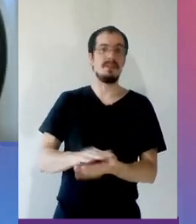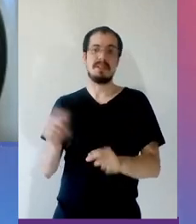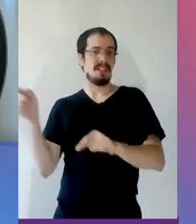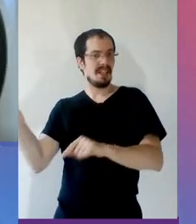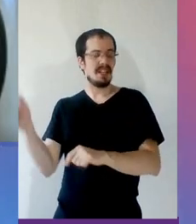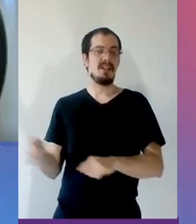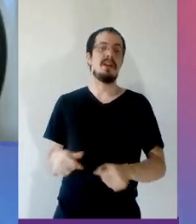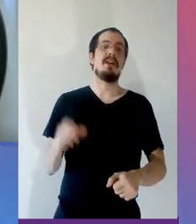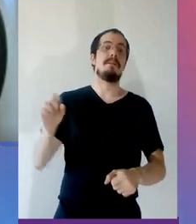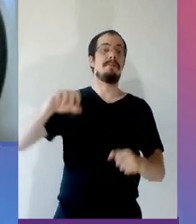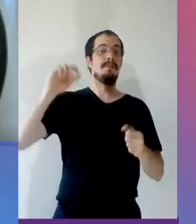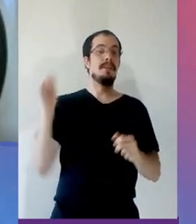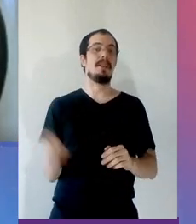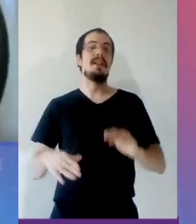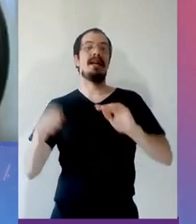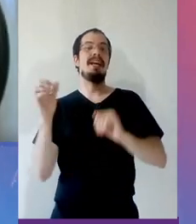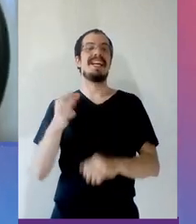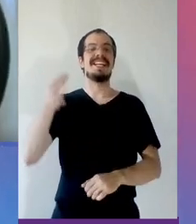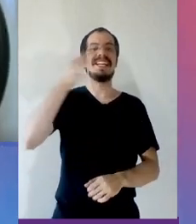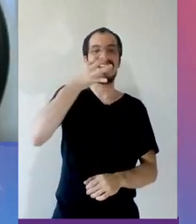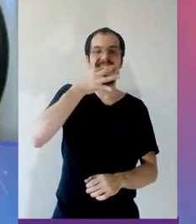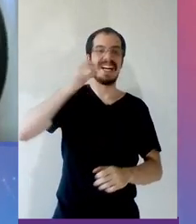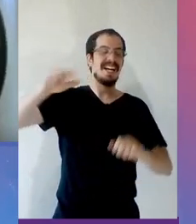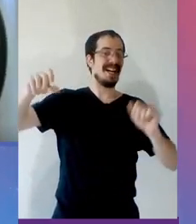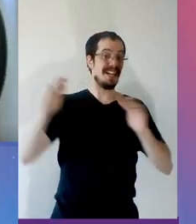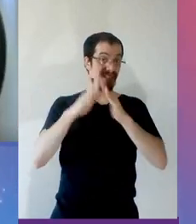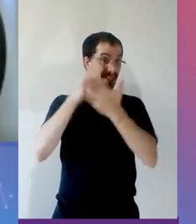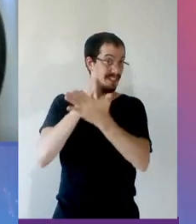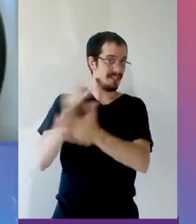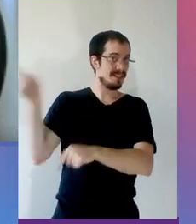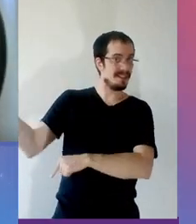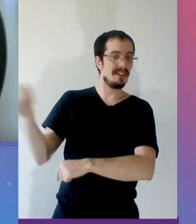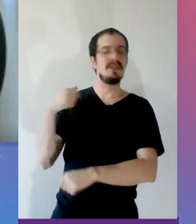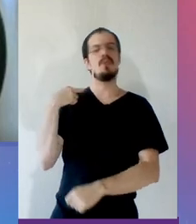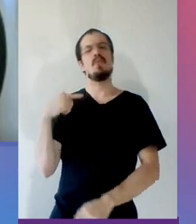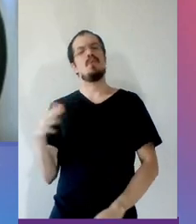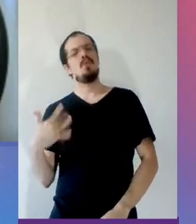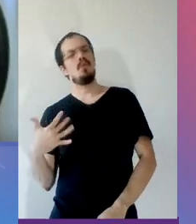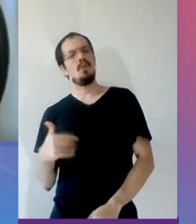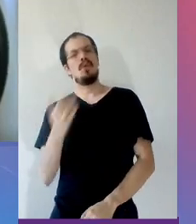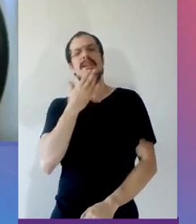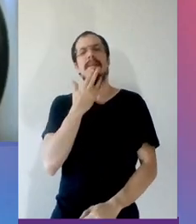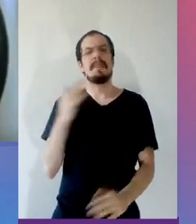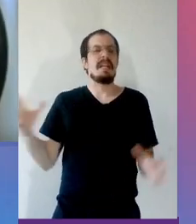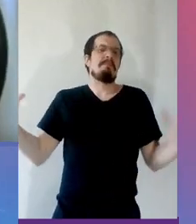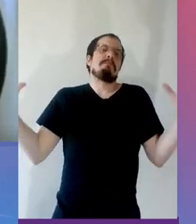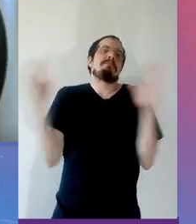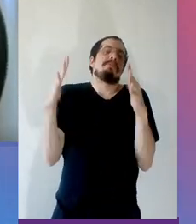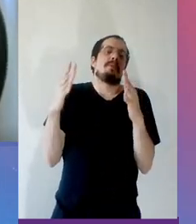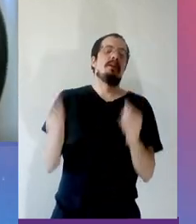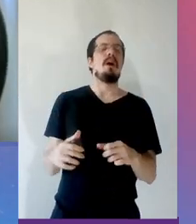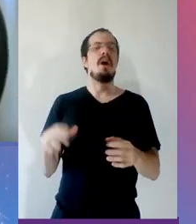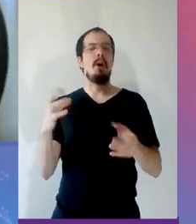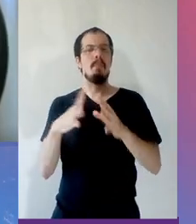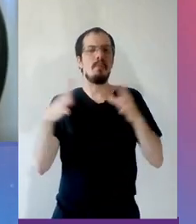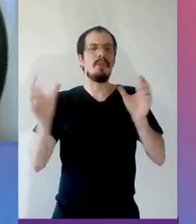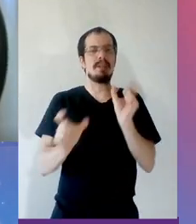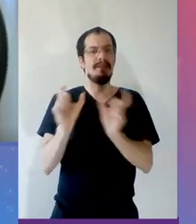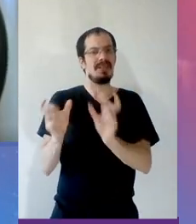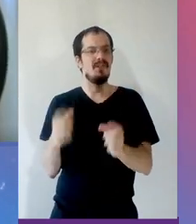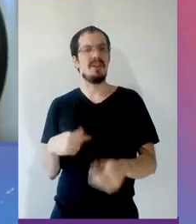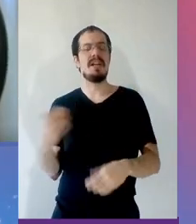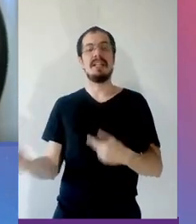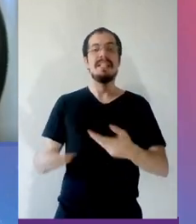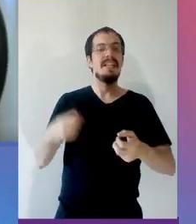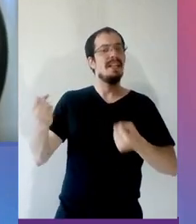que atienden a la población de Chile Crece Contigo, a la población que se atiende en el sistema público de salud, también estuvieron